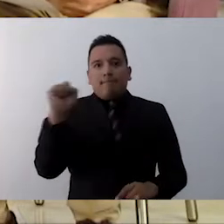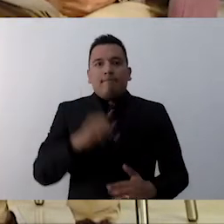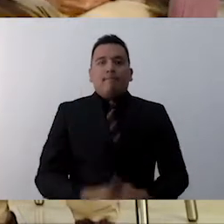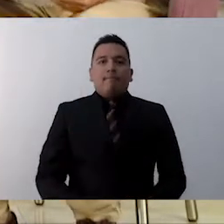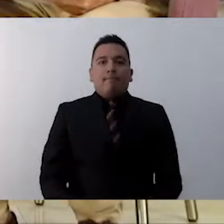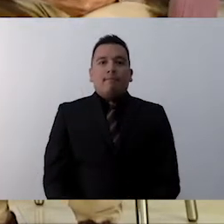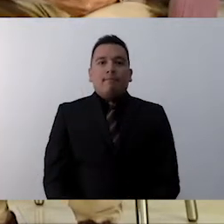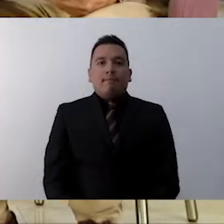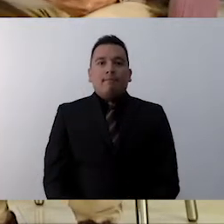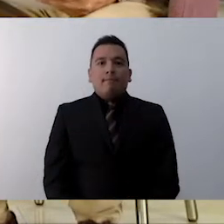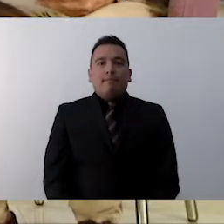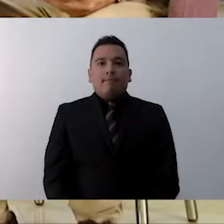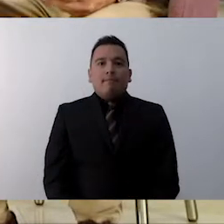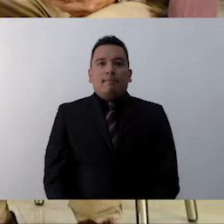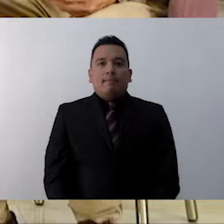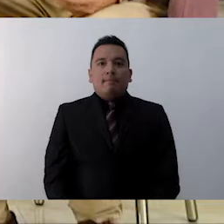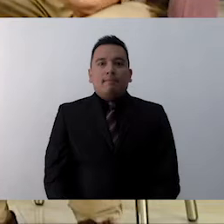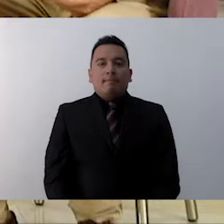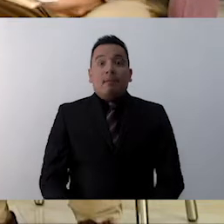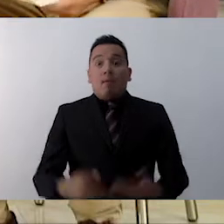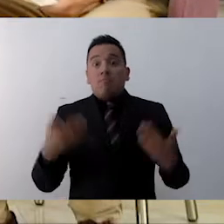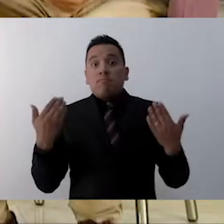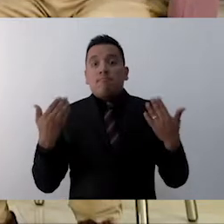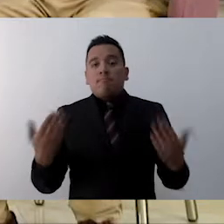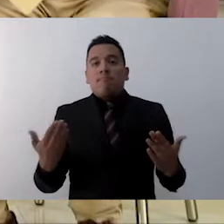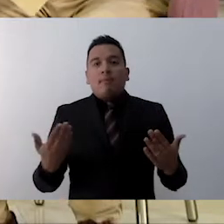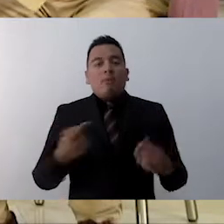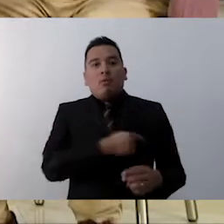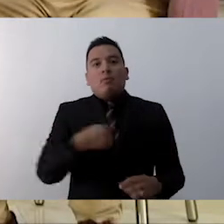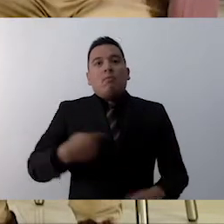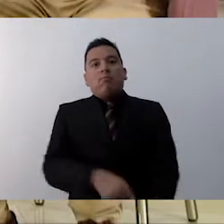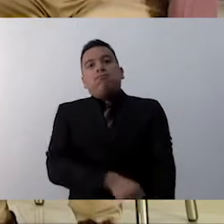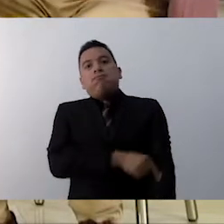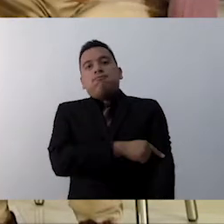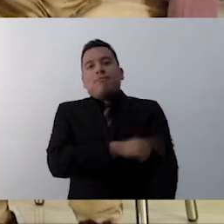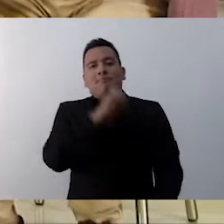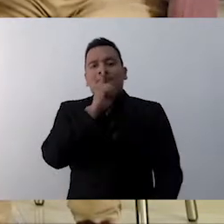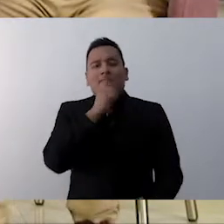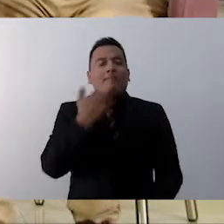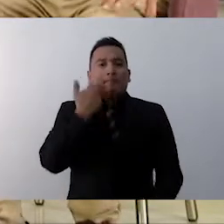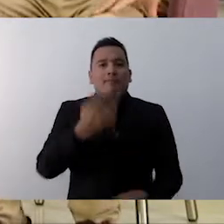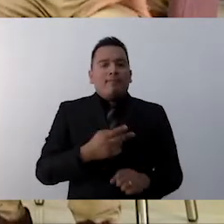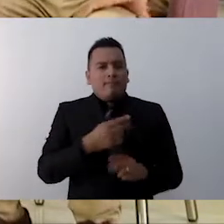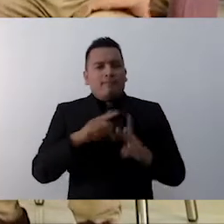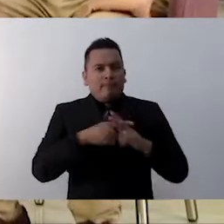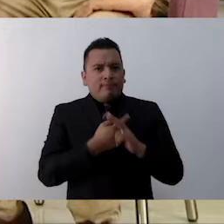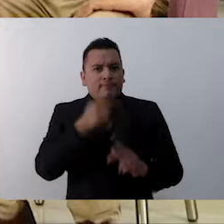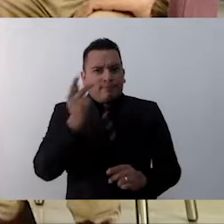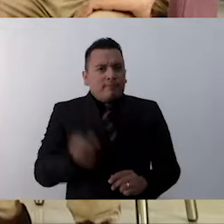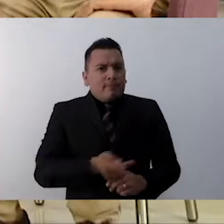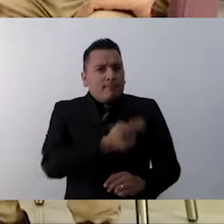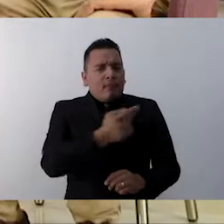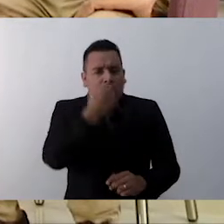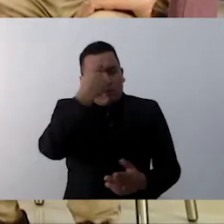ha brillado el doctor Samuel Hiram. Sin más preámbulo, para no extendernos, quisiera yo iniciar con